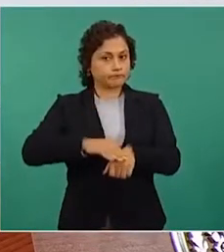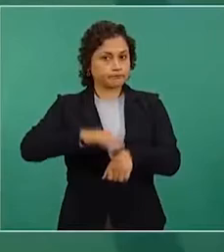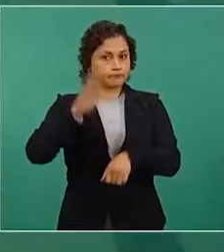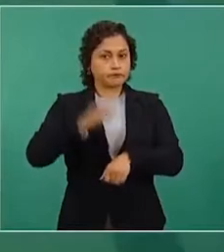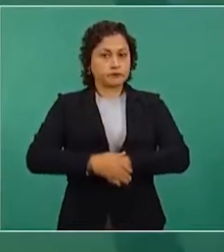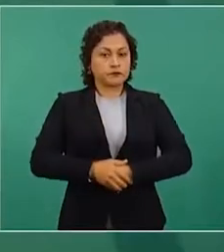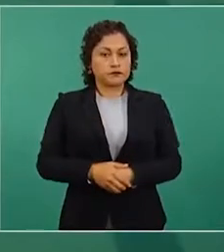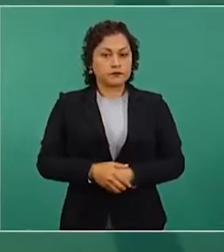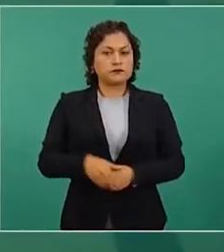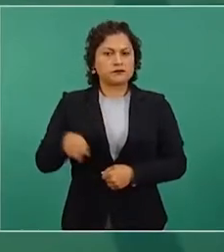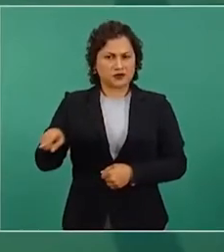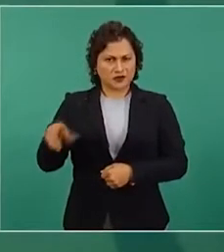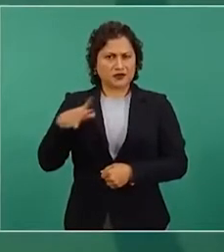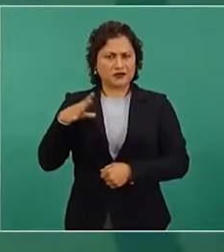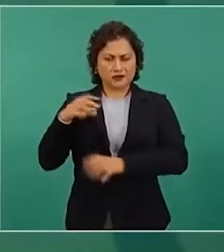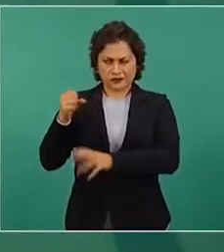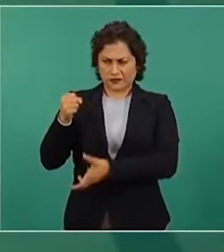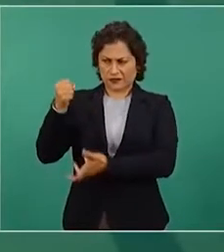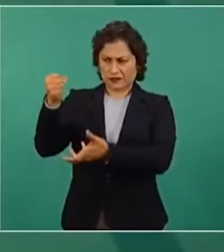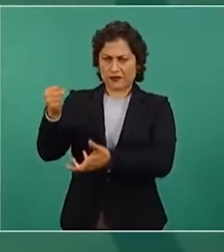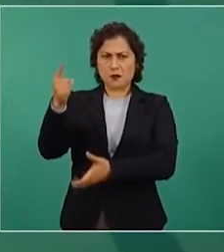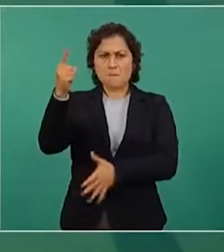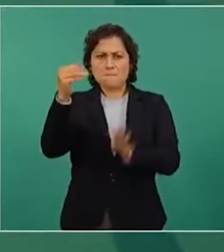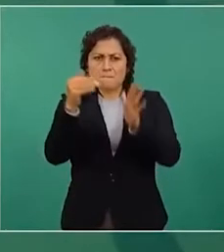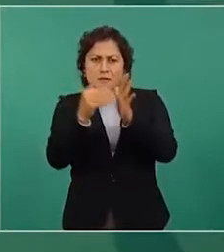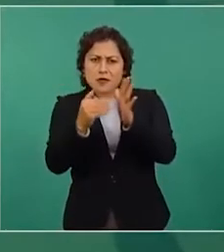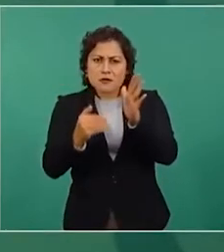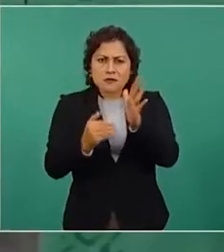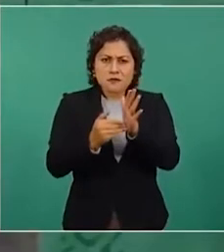Tienen un presupuesto como de 1,000 millones de pesos al año